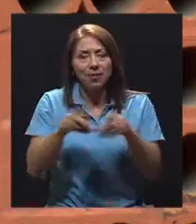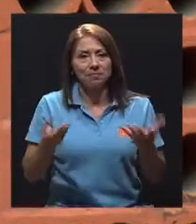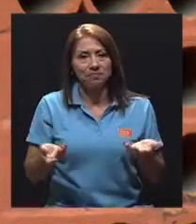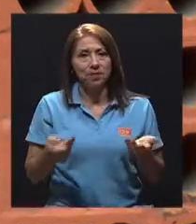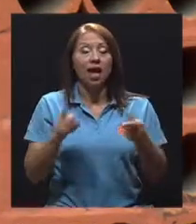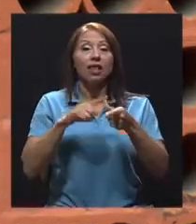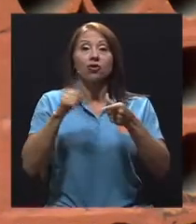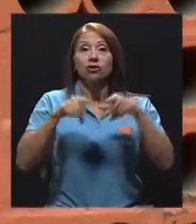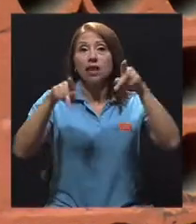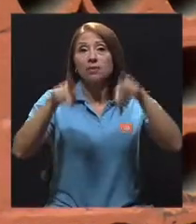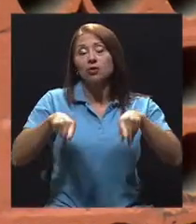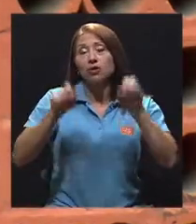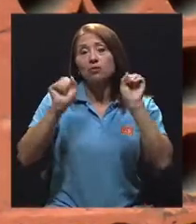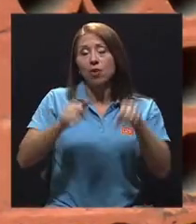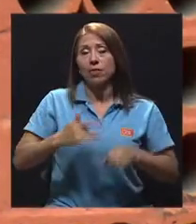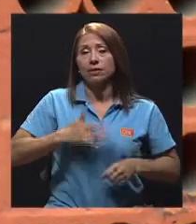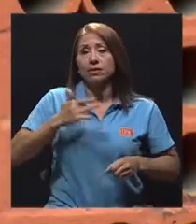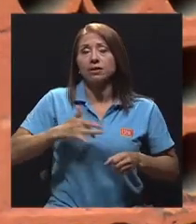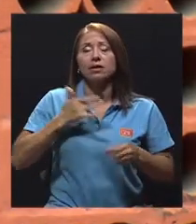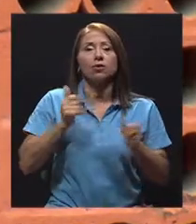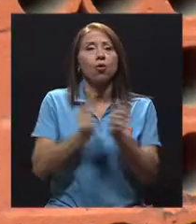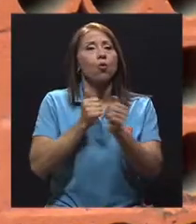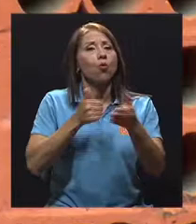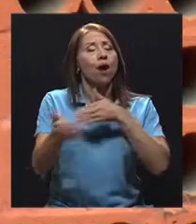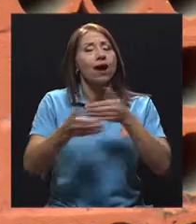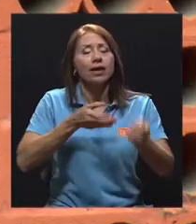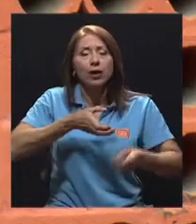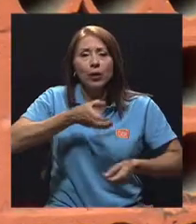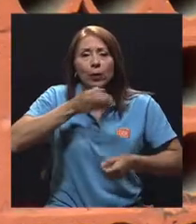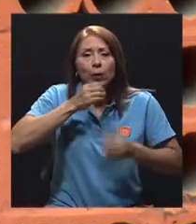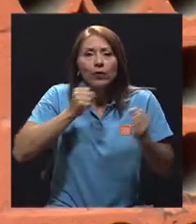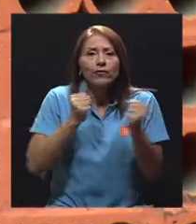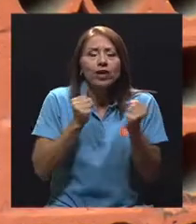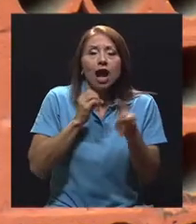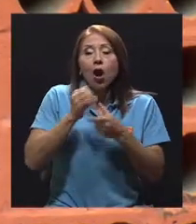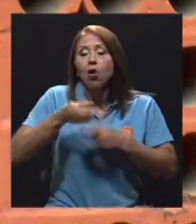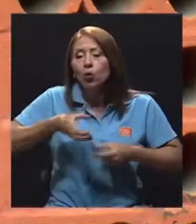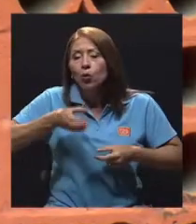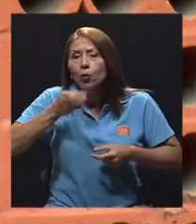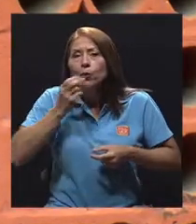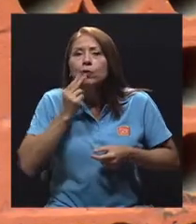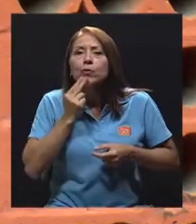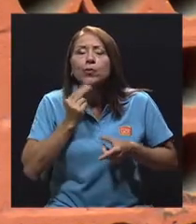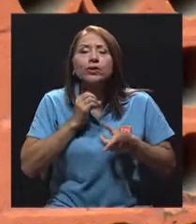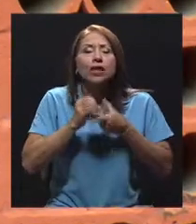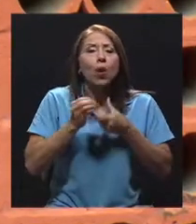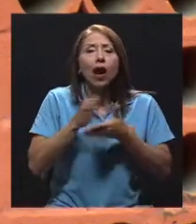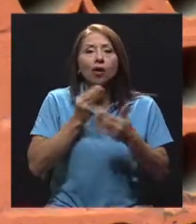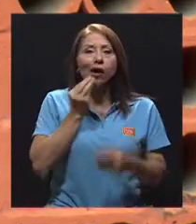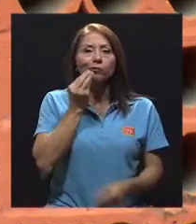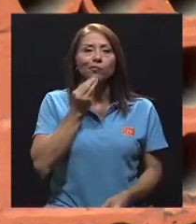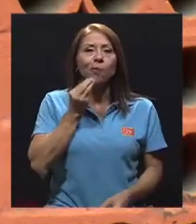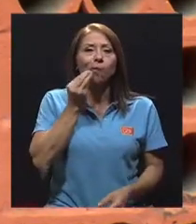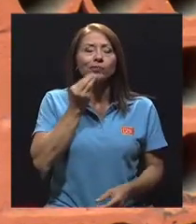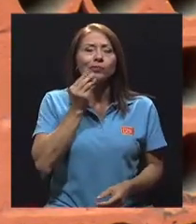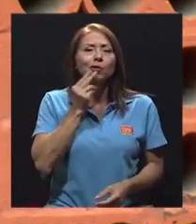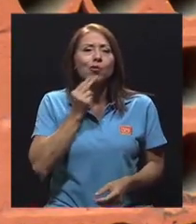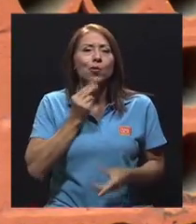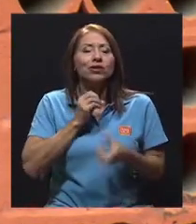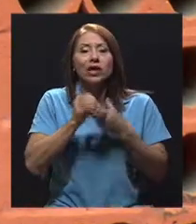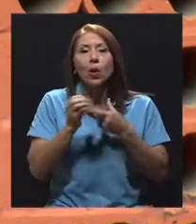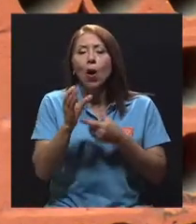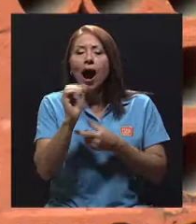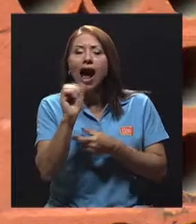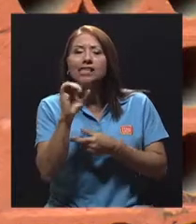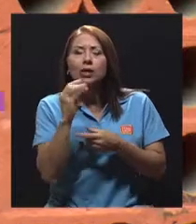los pacientes lo pueden reportar ante cualquier bebida fría o bebida dulce o alimento